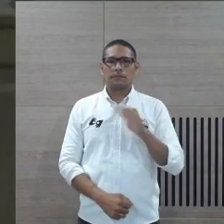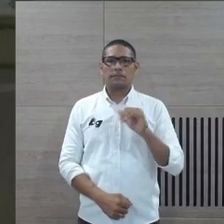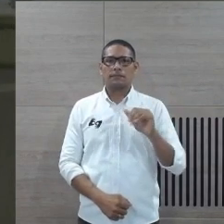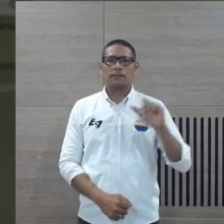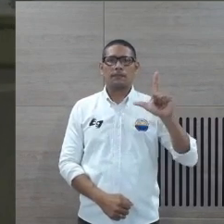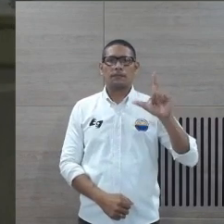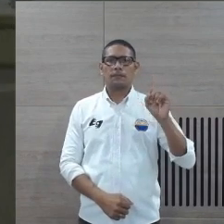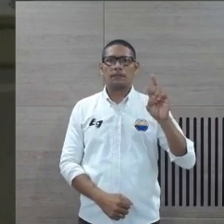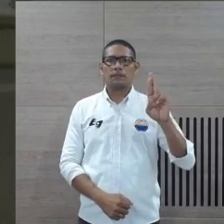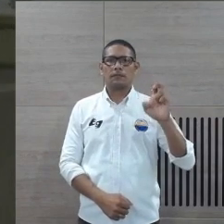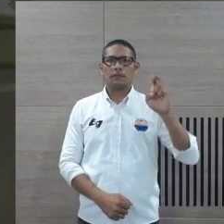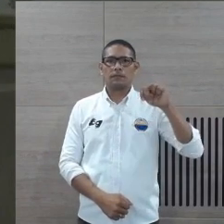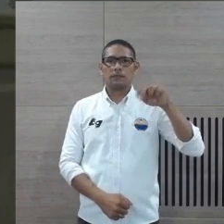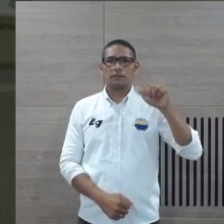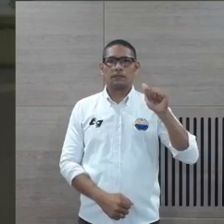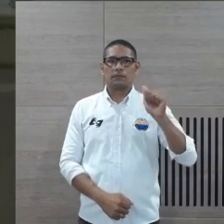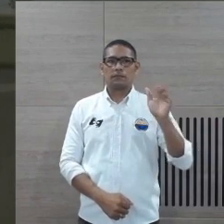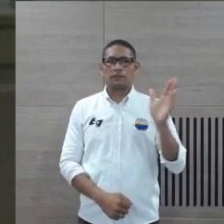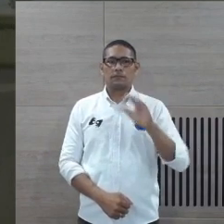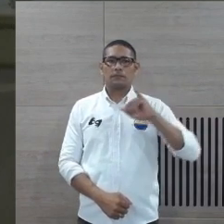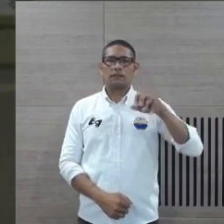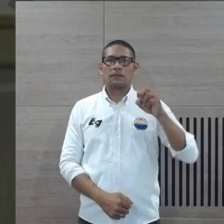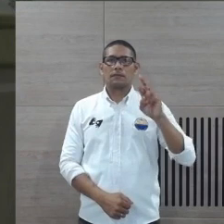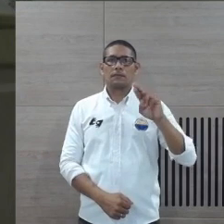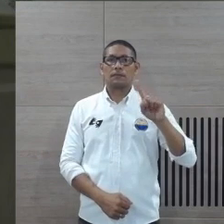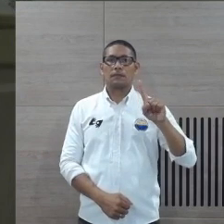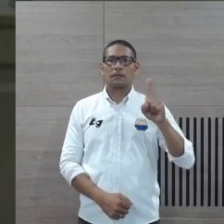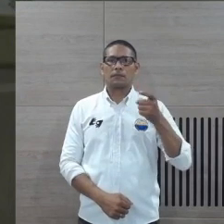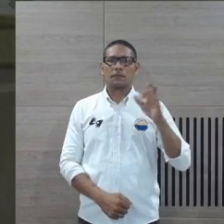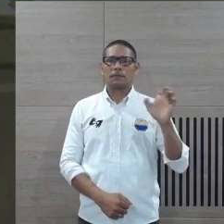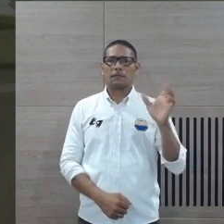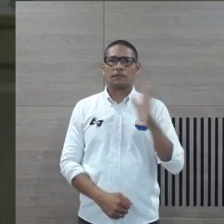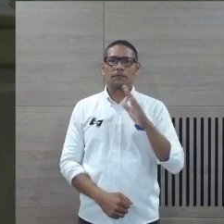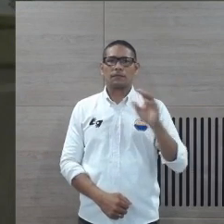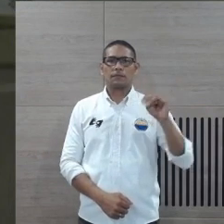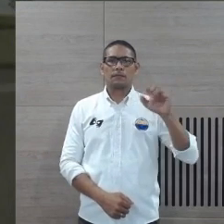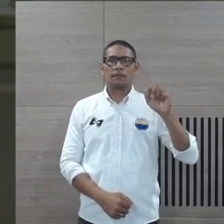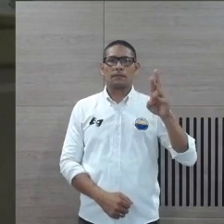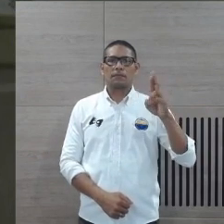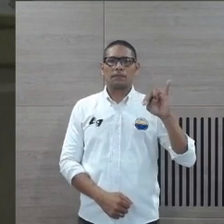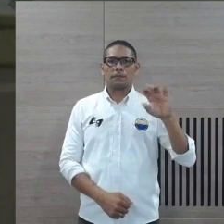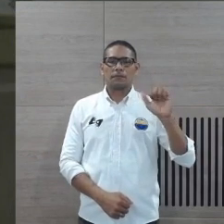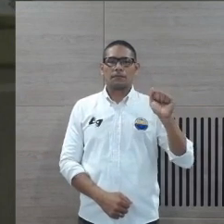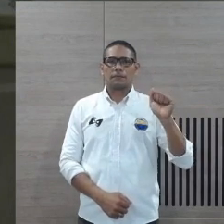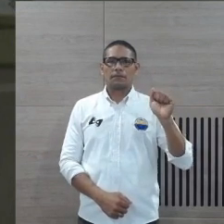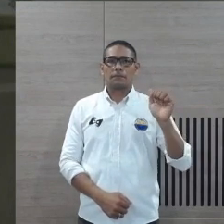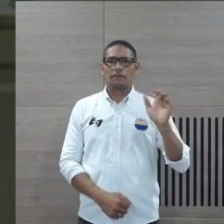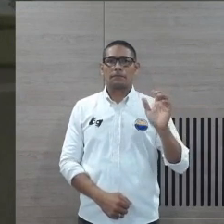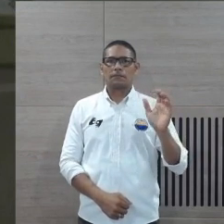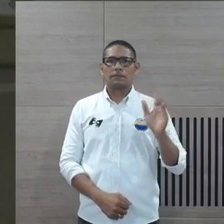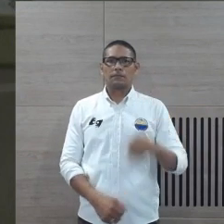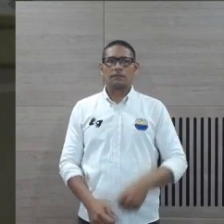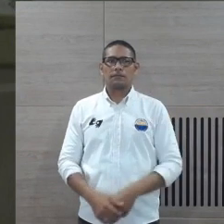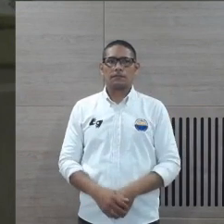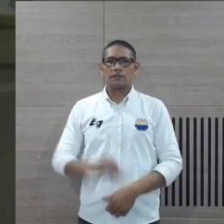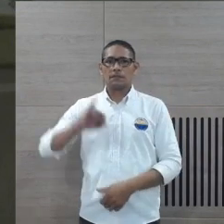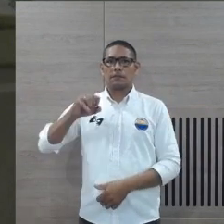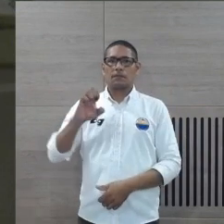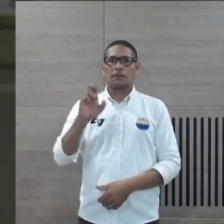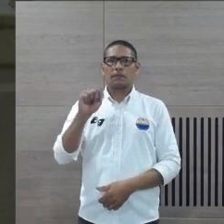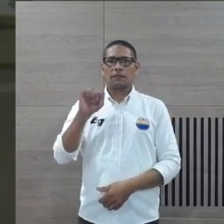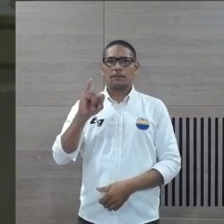Cadena. María Fernanda González Alcalá. Jennifer Paola Loaiza Rada. Ana María Cardona